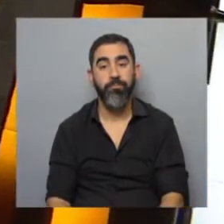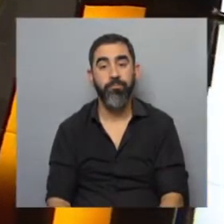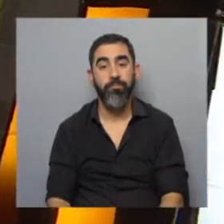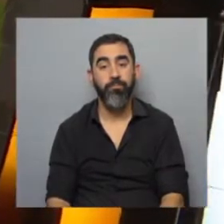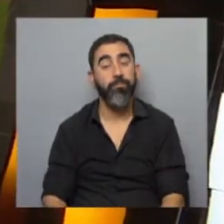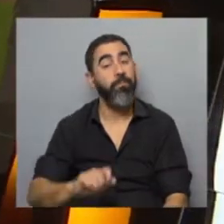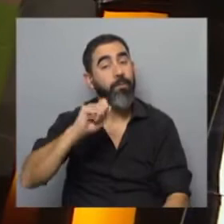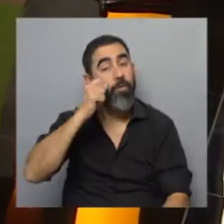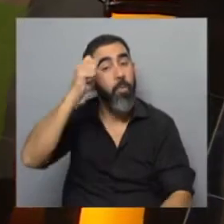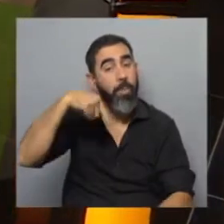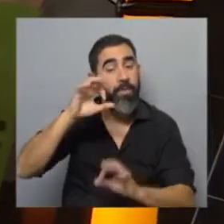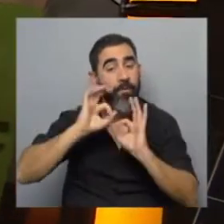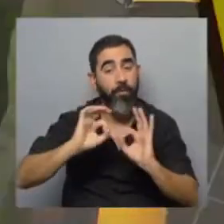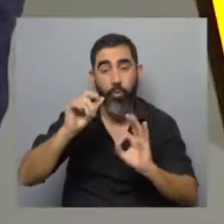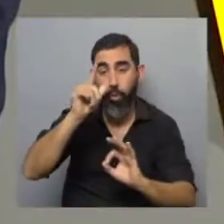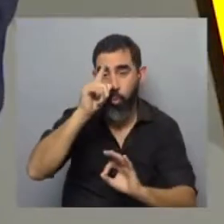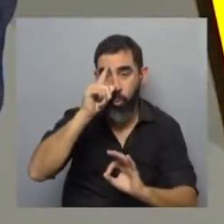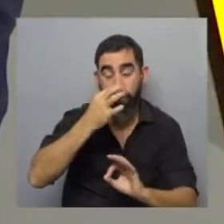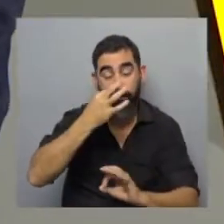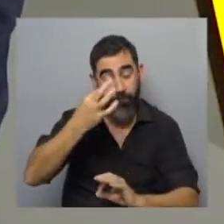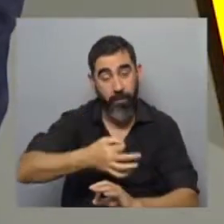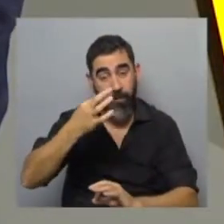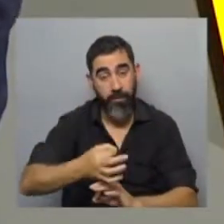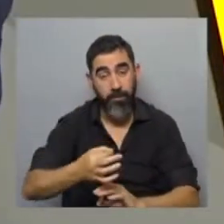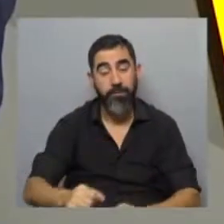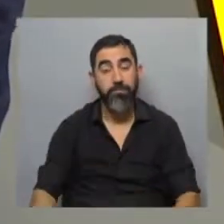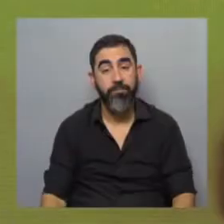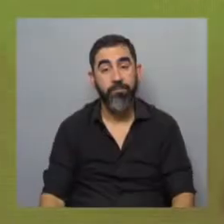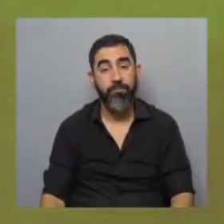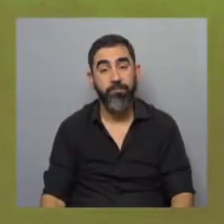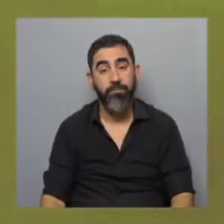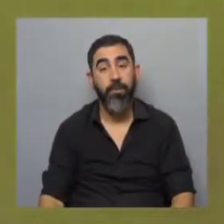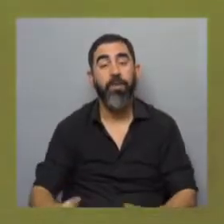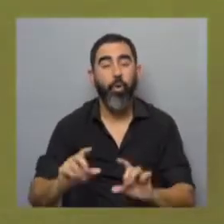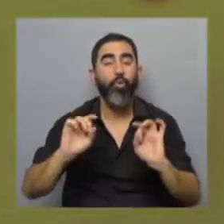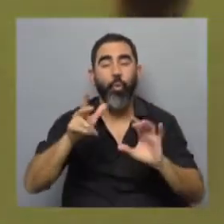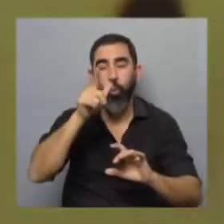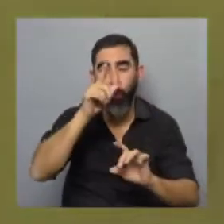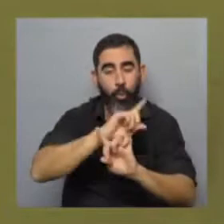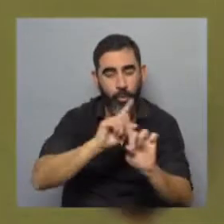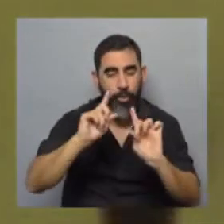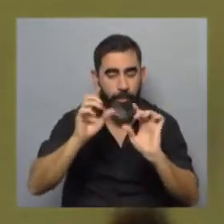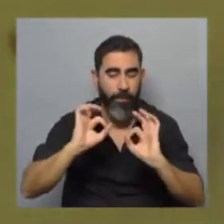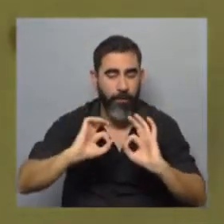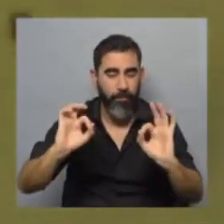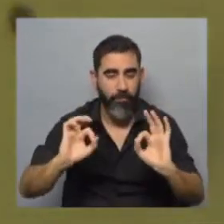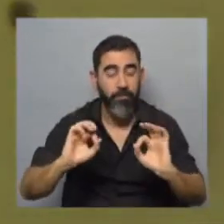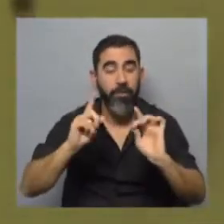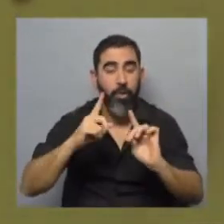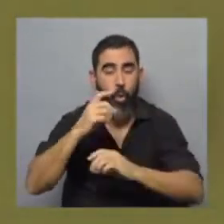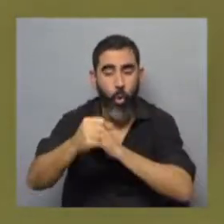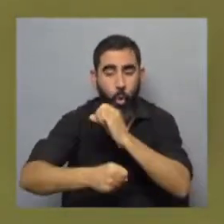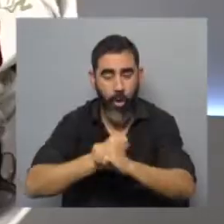Es un gran plan para las vacaciones de julio y realmente... Y más allá también, como decía. Claro, no, ni hablar que sí. No olvidarse que